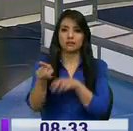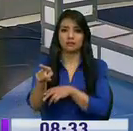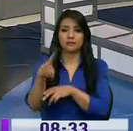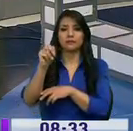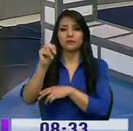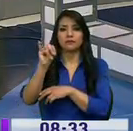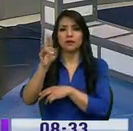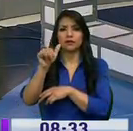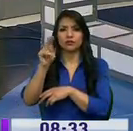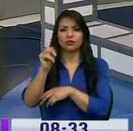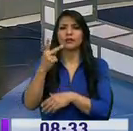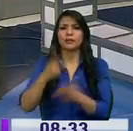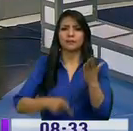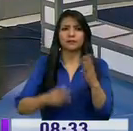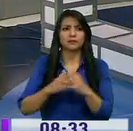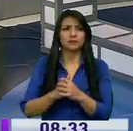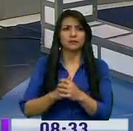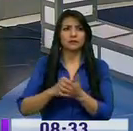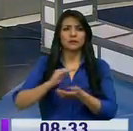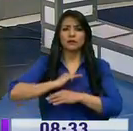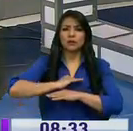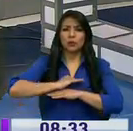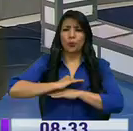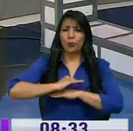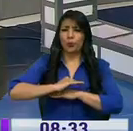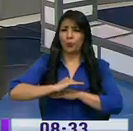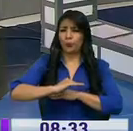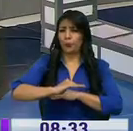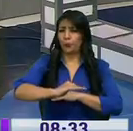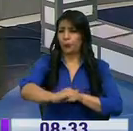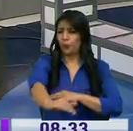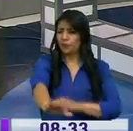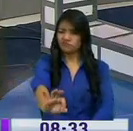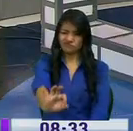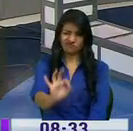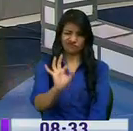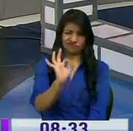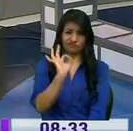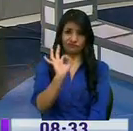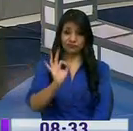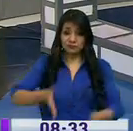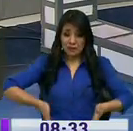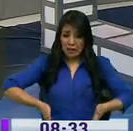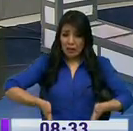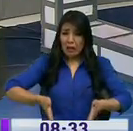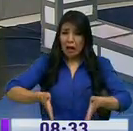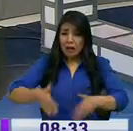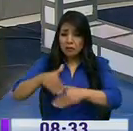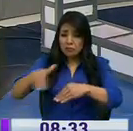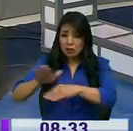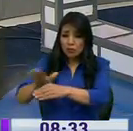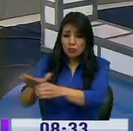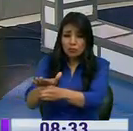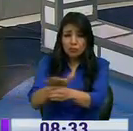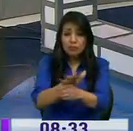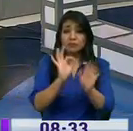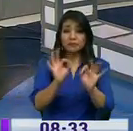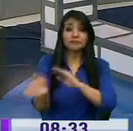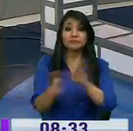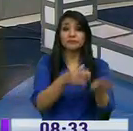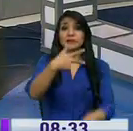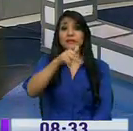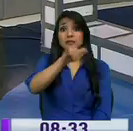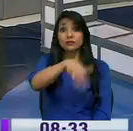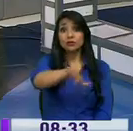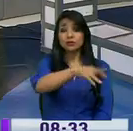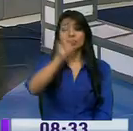¿Qué pavimentación tan berraca, como dicen los colombianos? Hasta la calle más miserable tiene pavimento. Váyase a Los Chillos y al